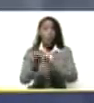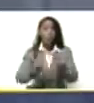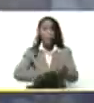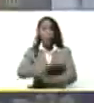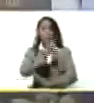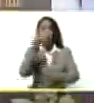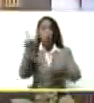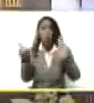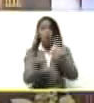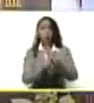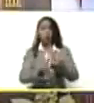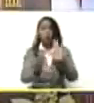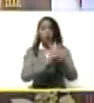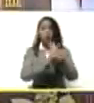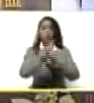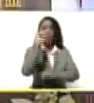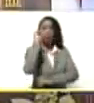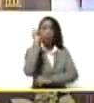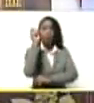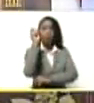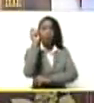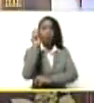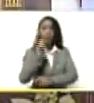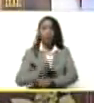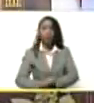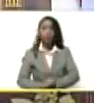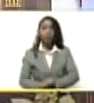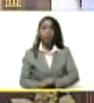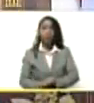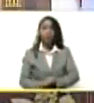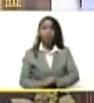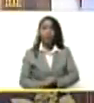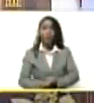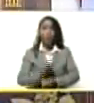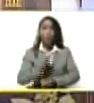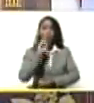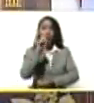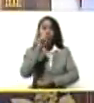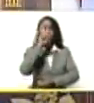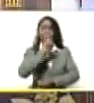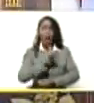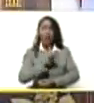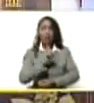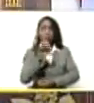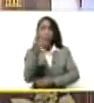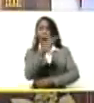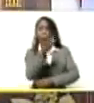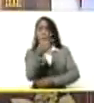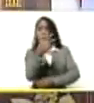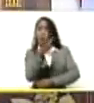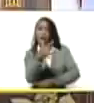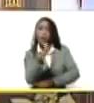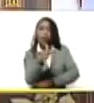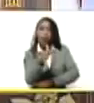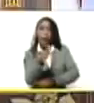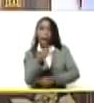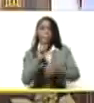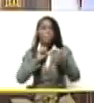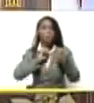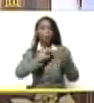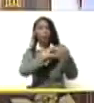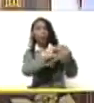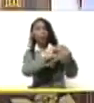marcan para el año 2021 como el primer año de la recuperación y del crecimiento económico de